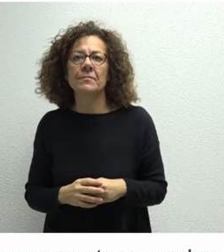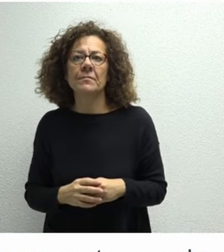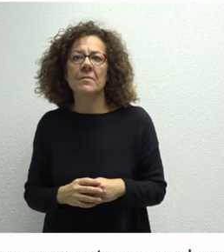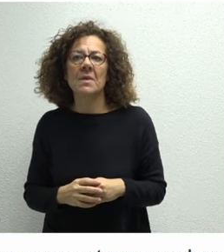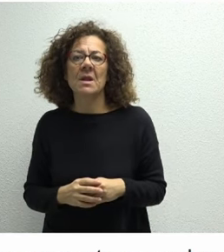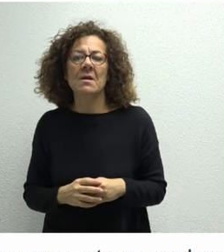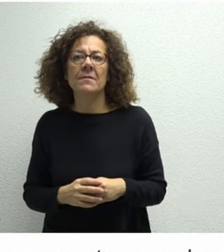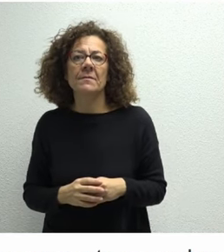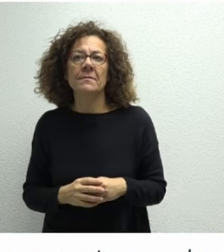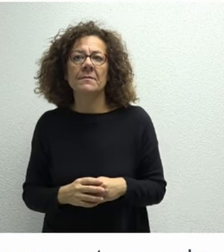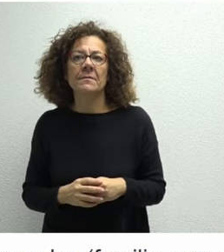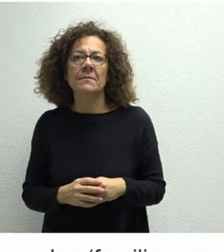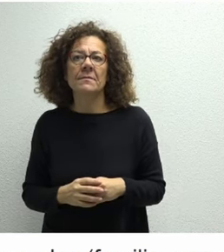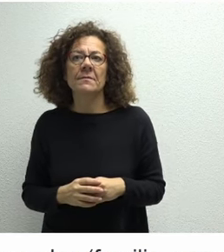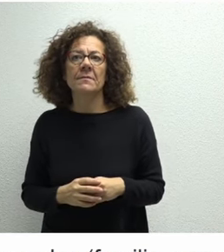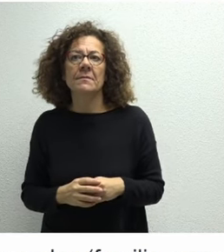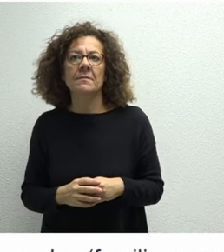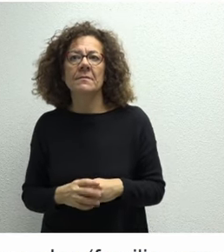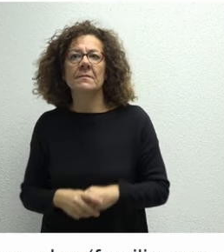años